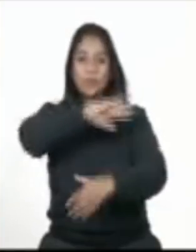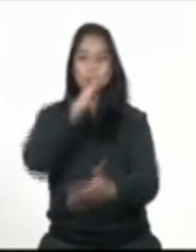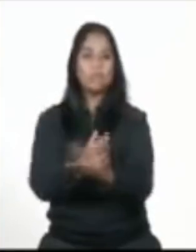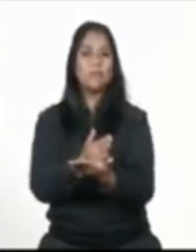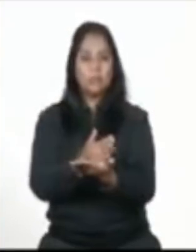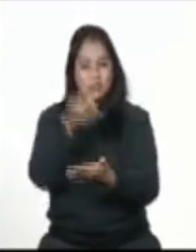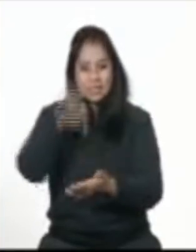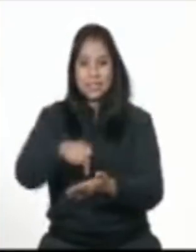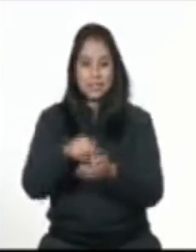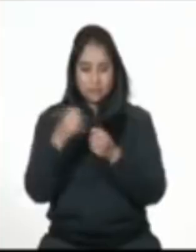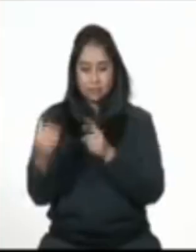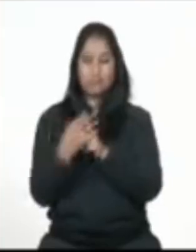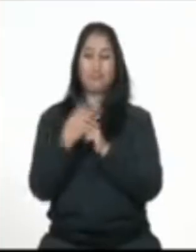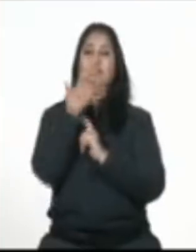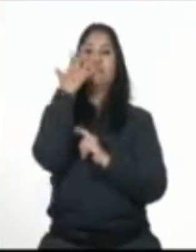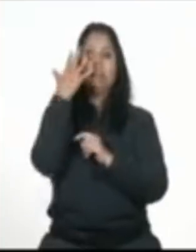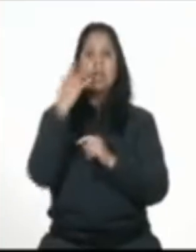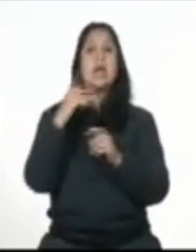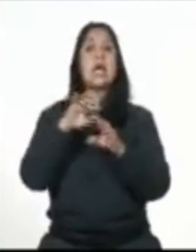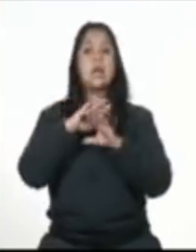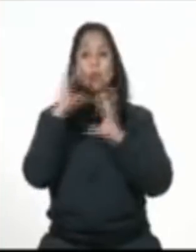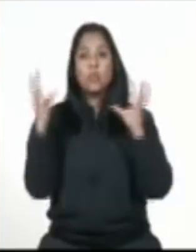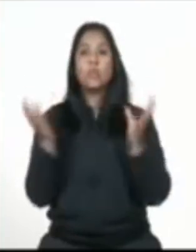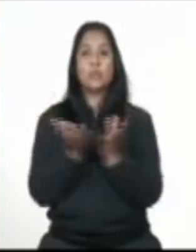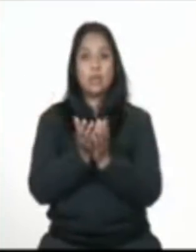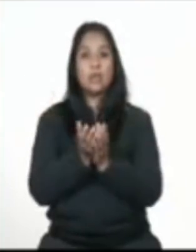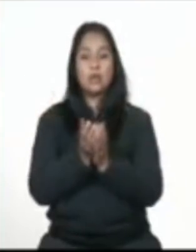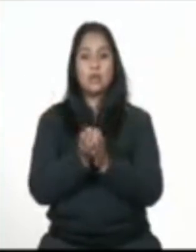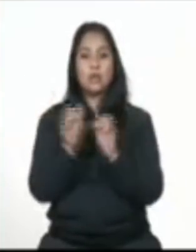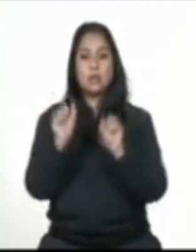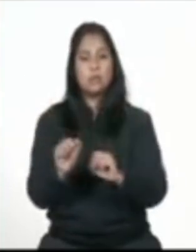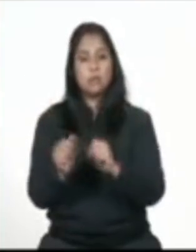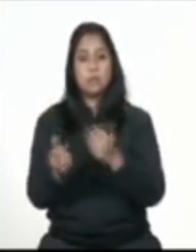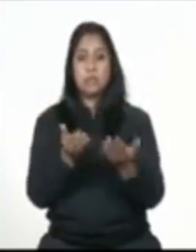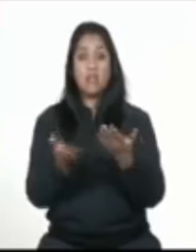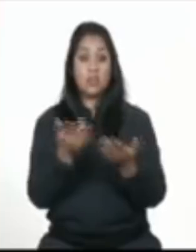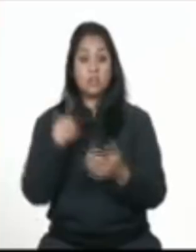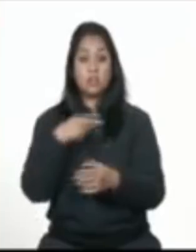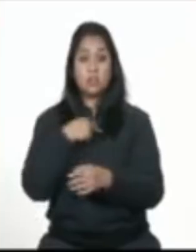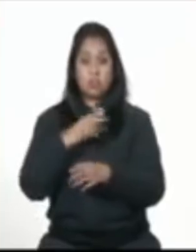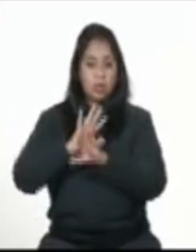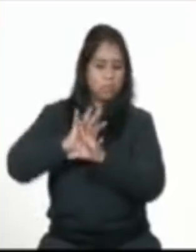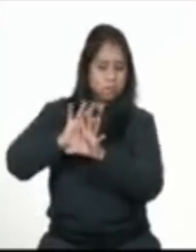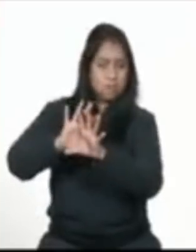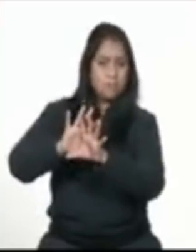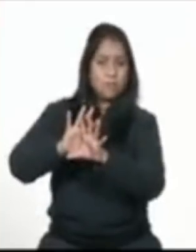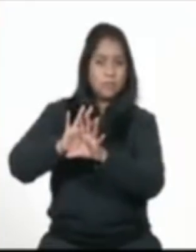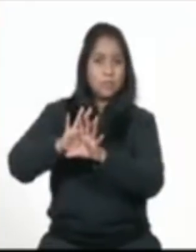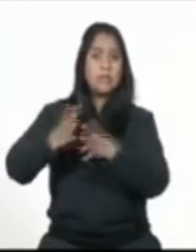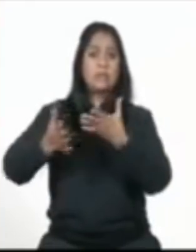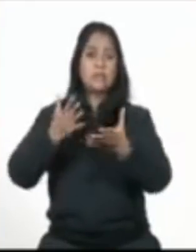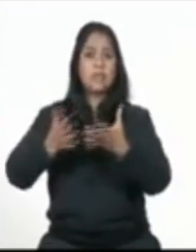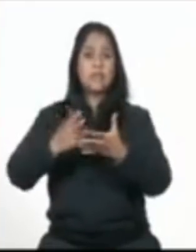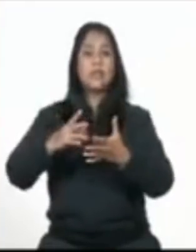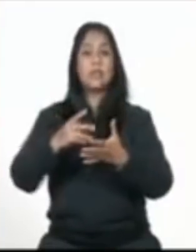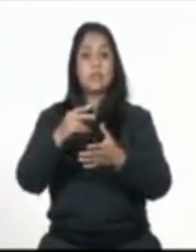esta infestación que tenemos a nivel mundial y que podría hacernos que, si lo logramos contener, la reactivación de la